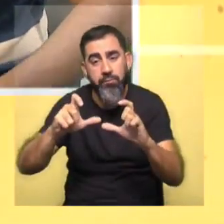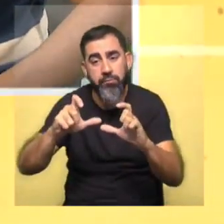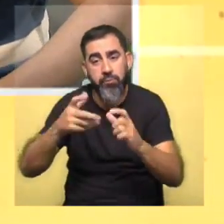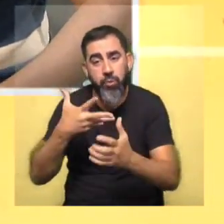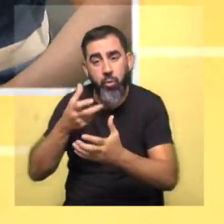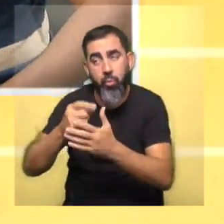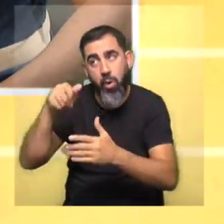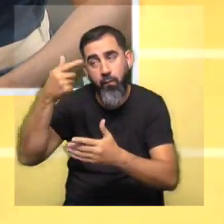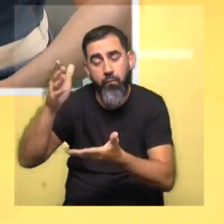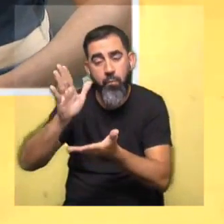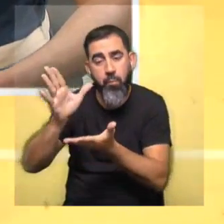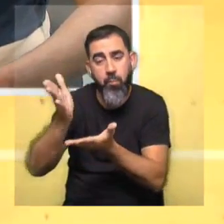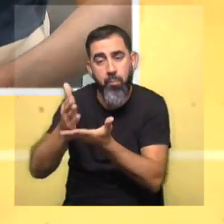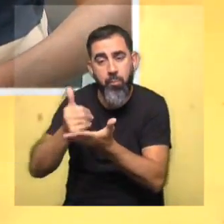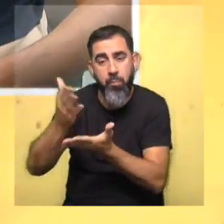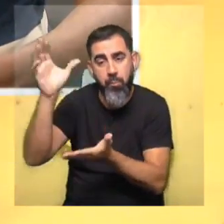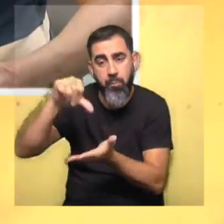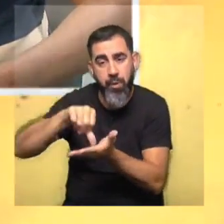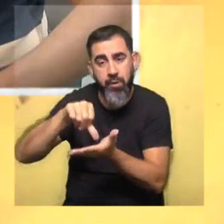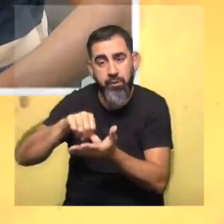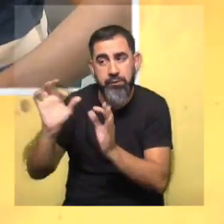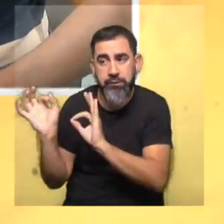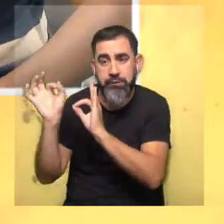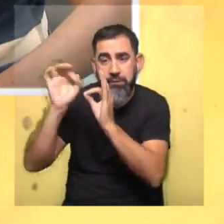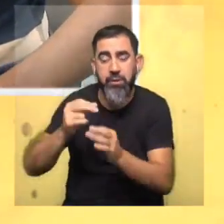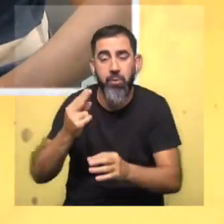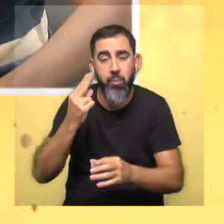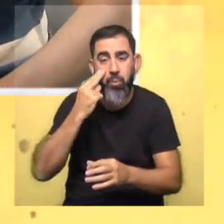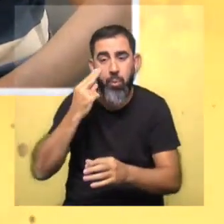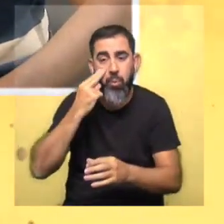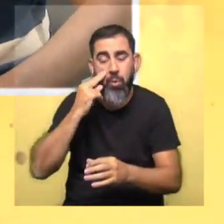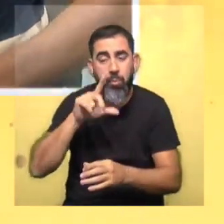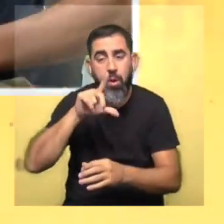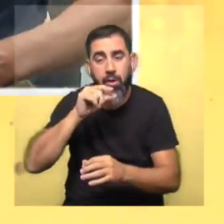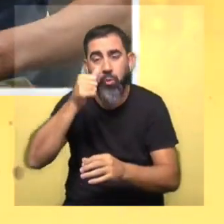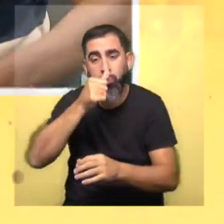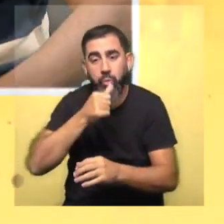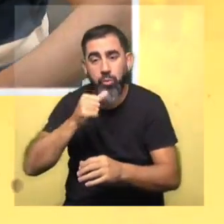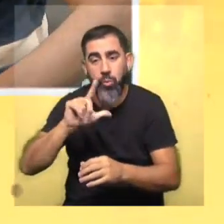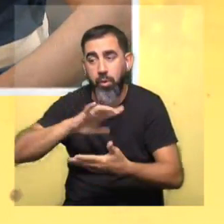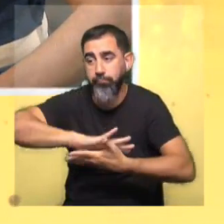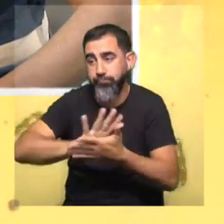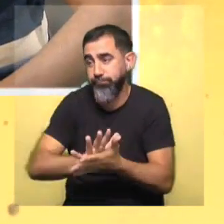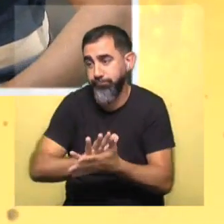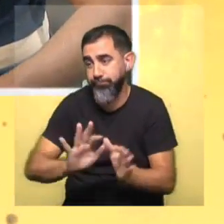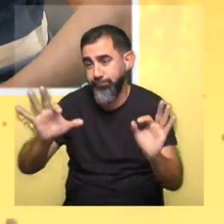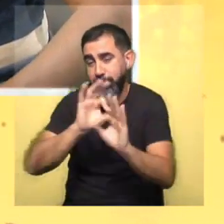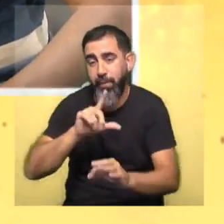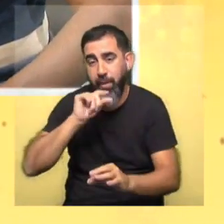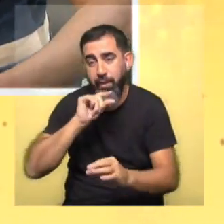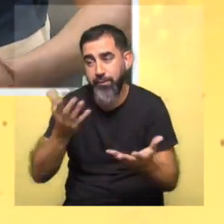compramos afuera, cuando llegó ya el problema del gallino se había resuelto porque no había más gallina. Y dijimos,